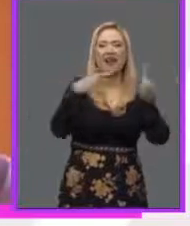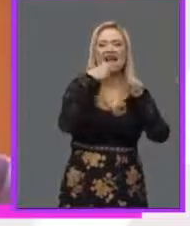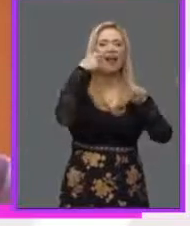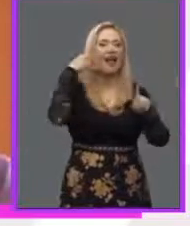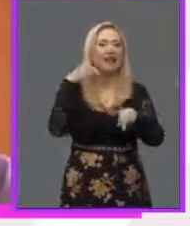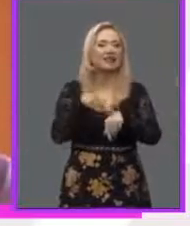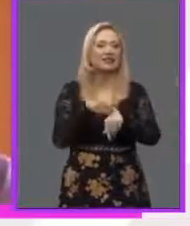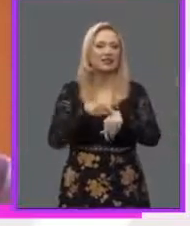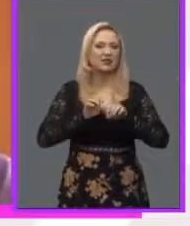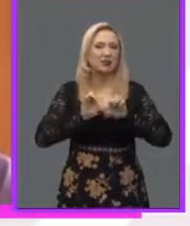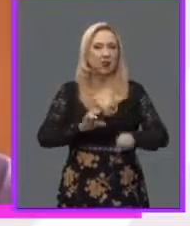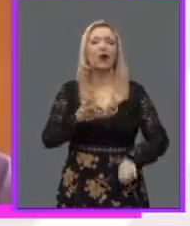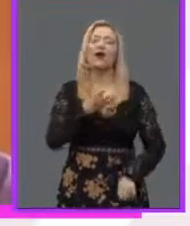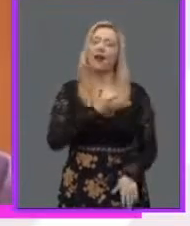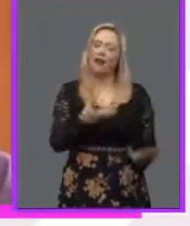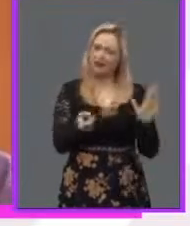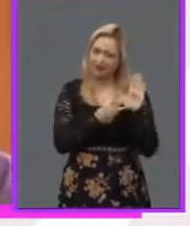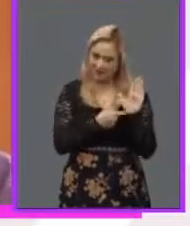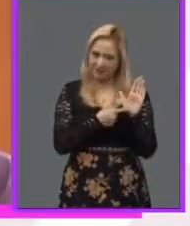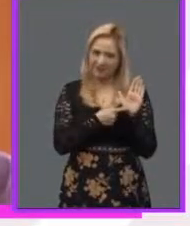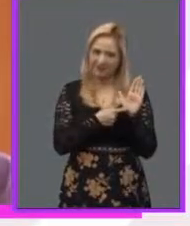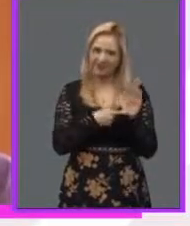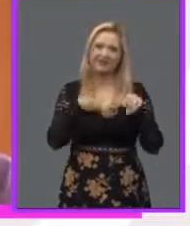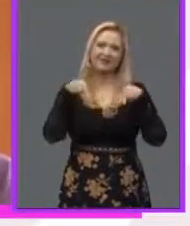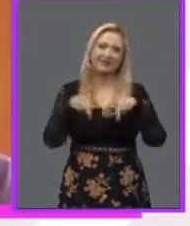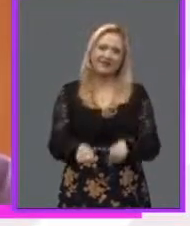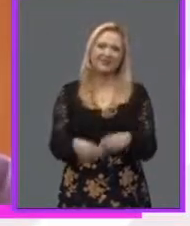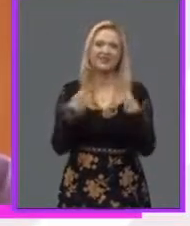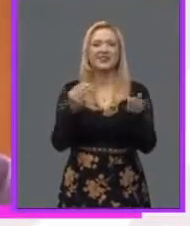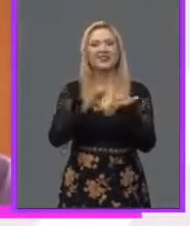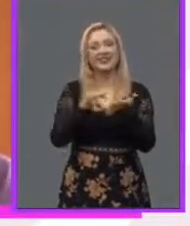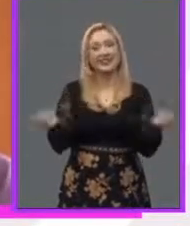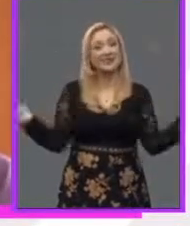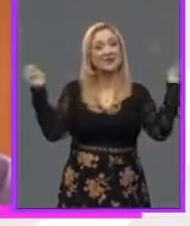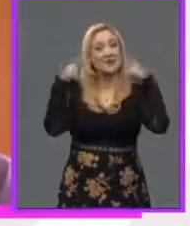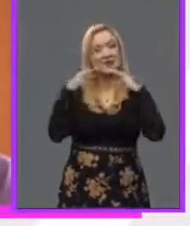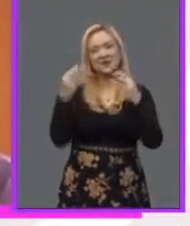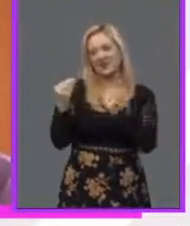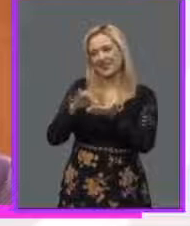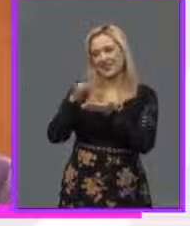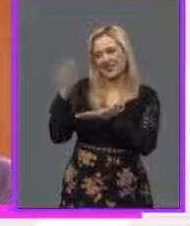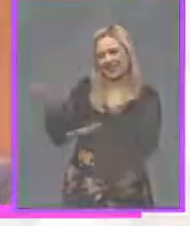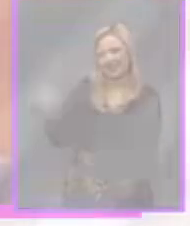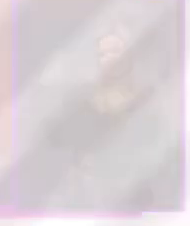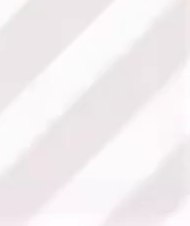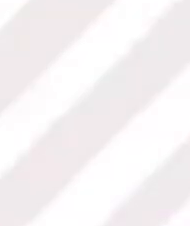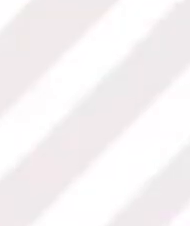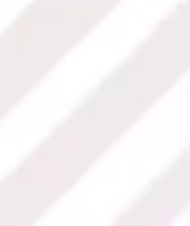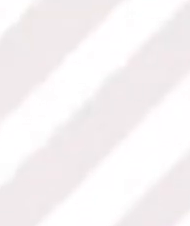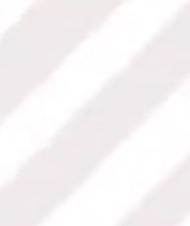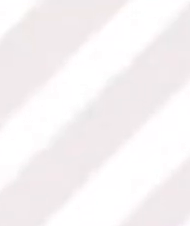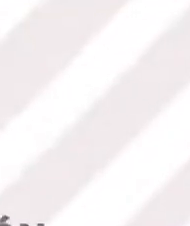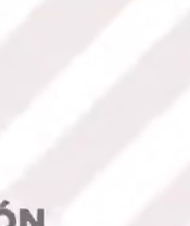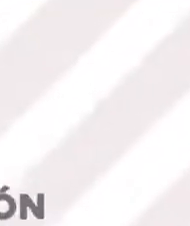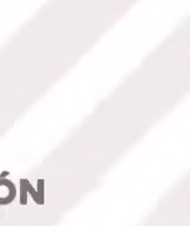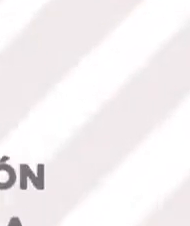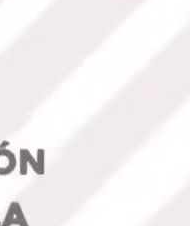el racismo sí existe. Estamos en Espacio Diverso, nos vemos a la próxima y Carla, muchas gracias.